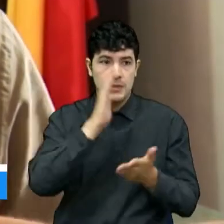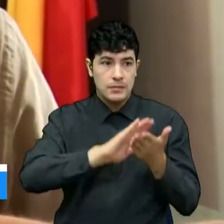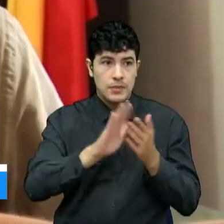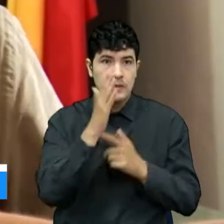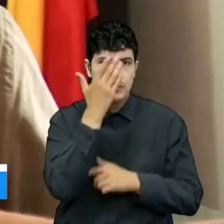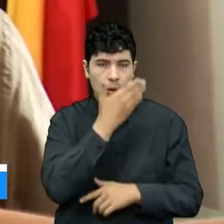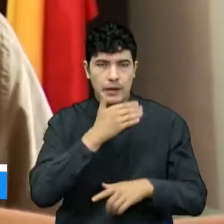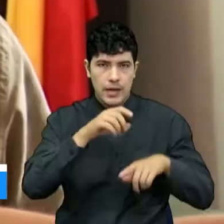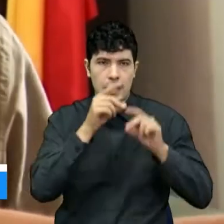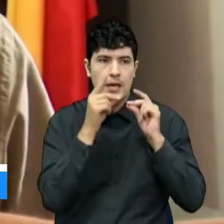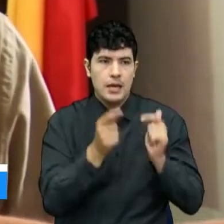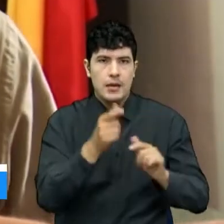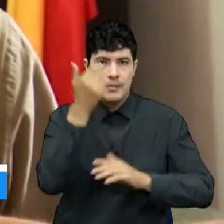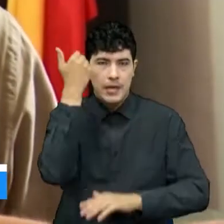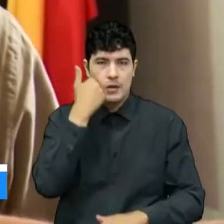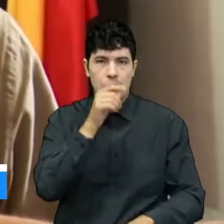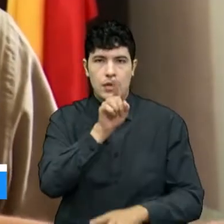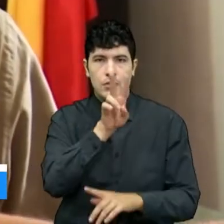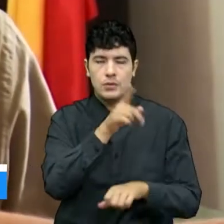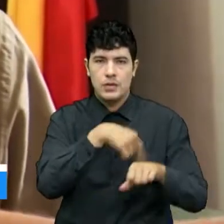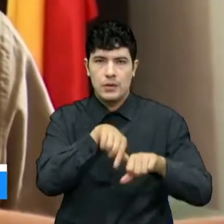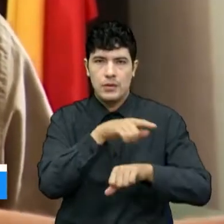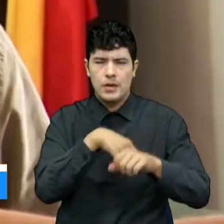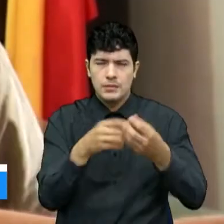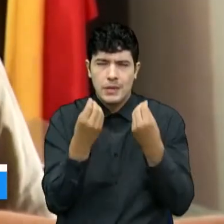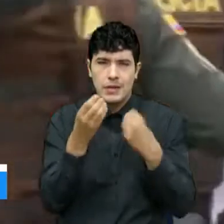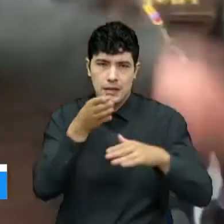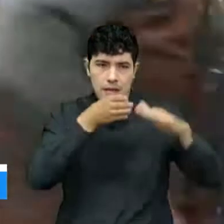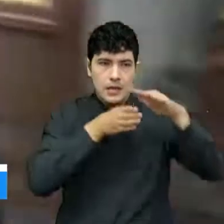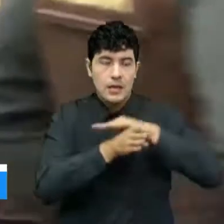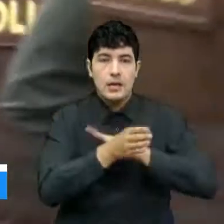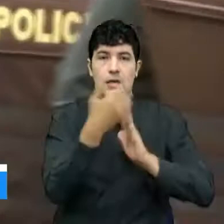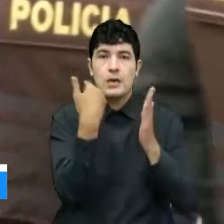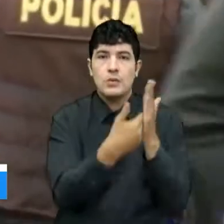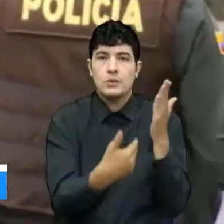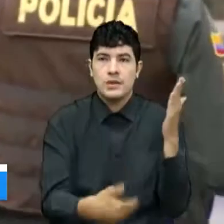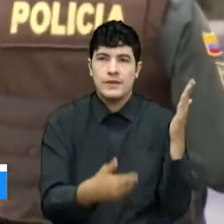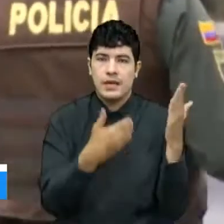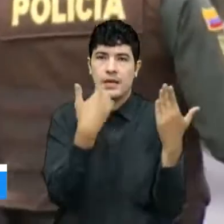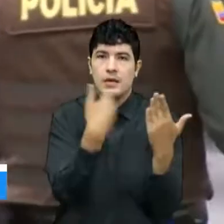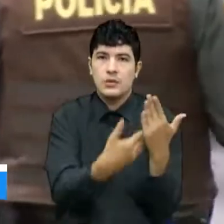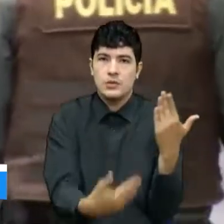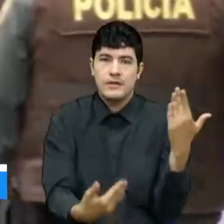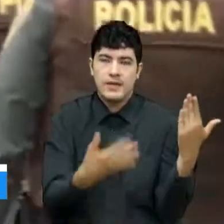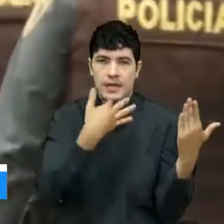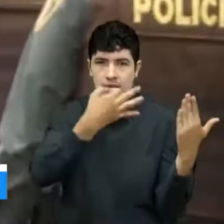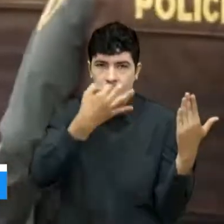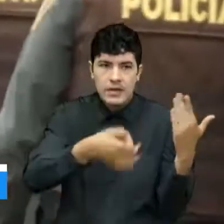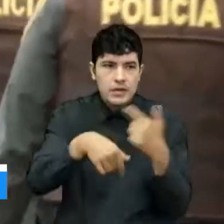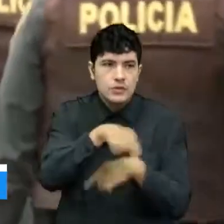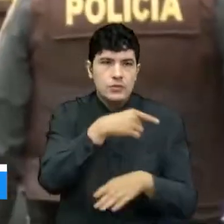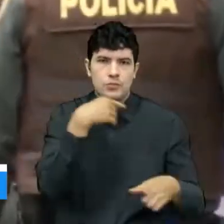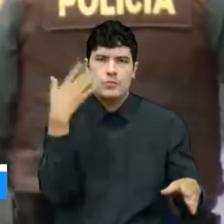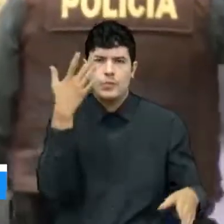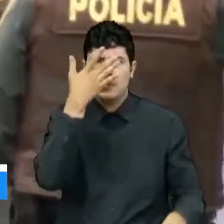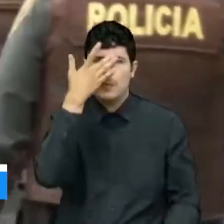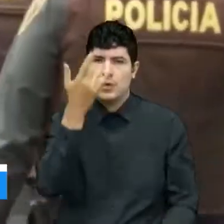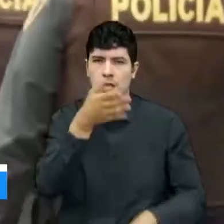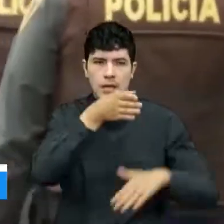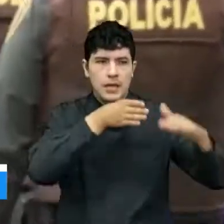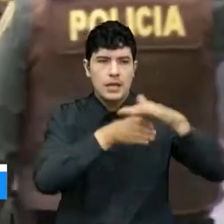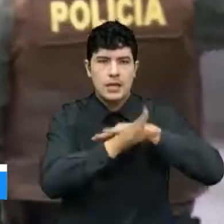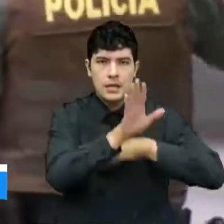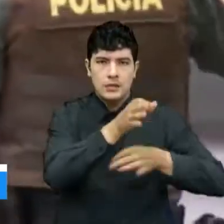no menor a 12 horas para su ingreso y justificar realmente el porqué de su ingreso al municipio